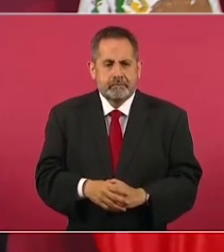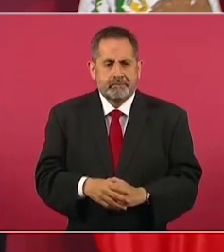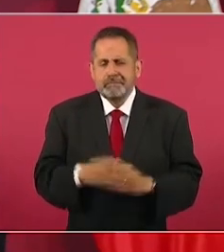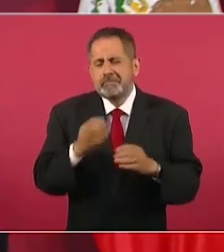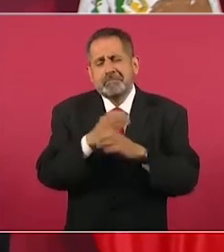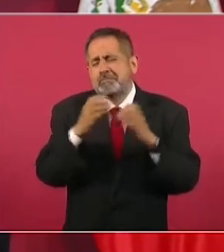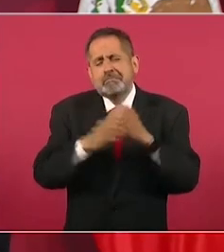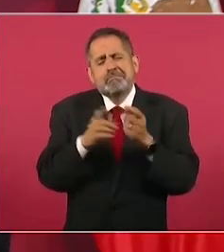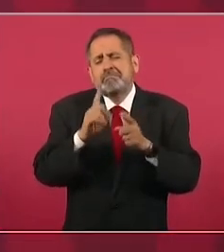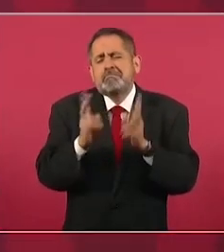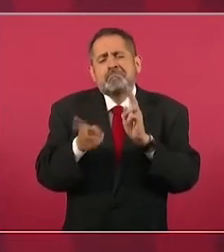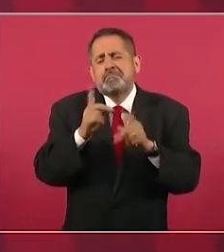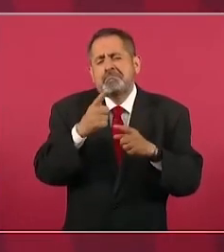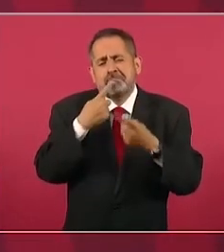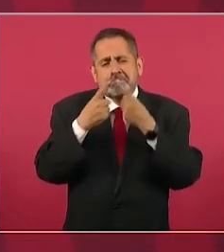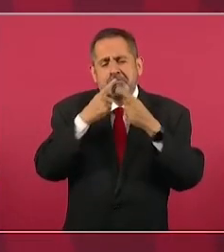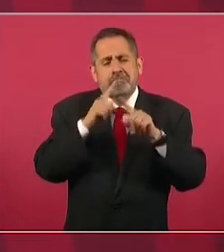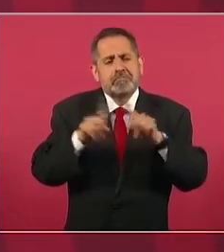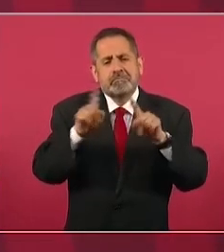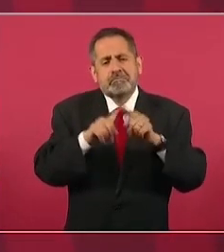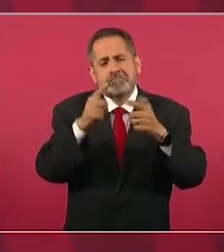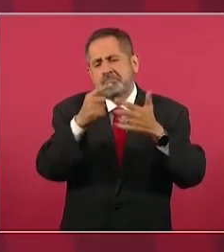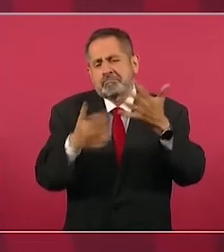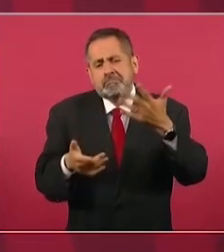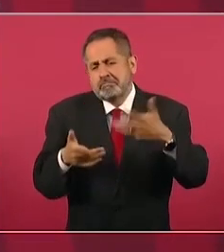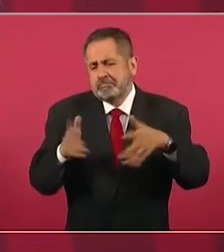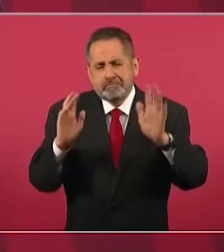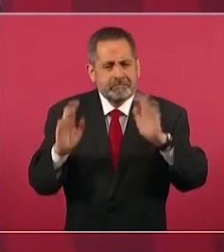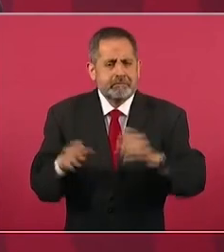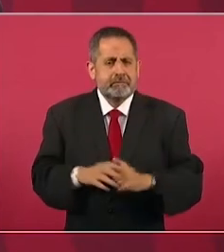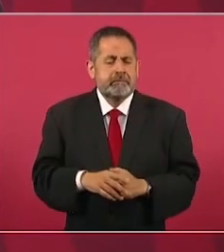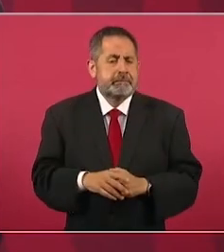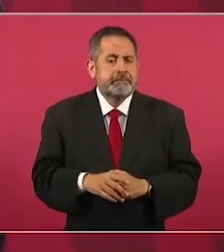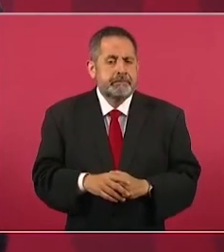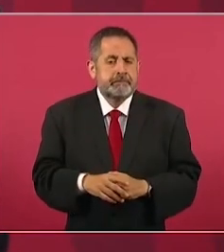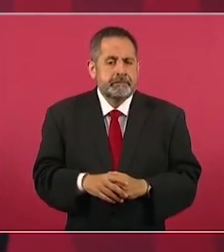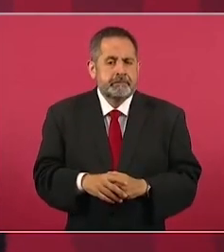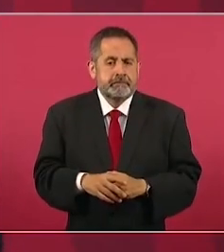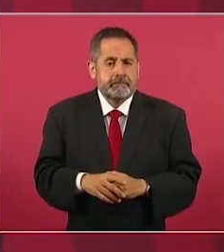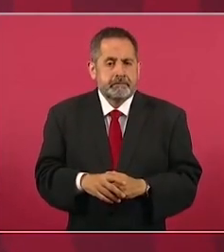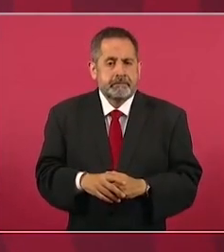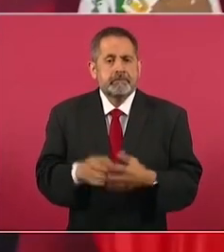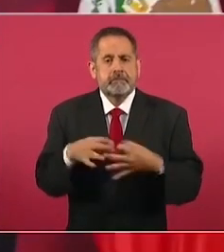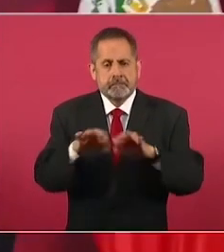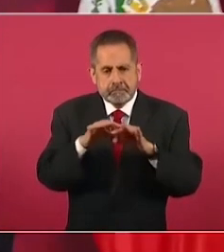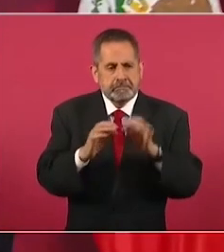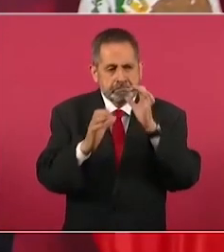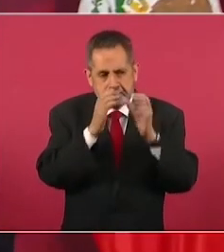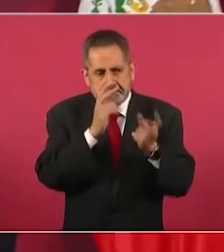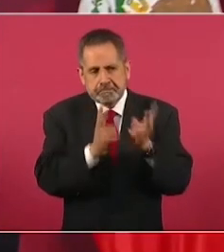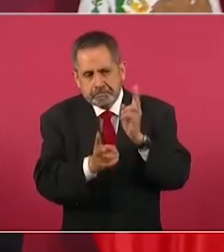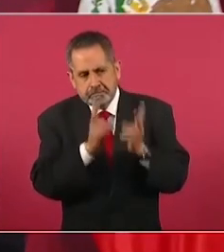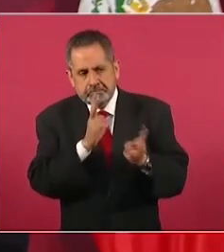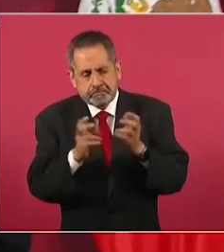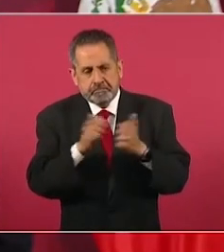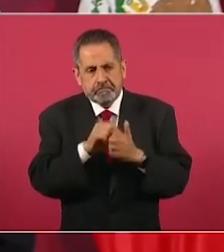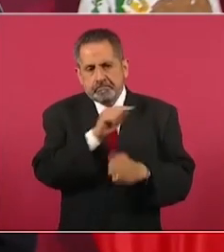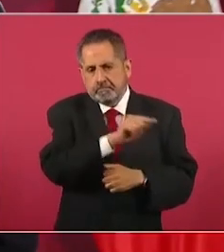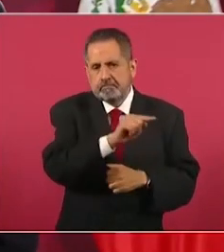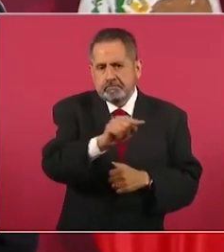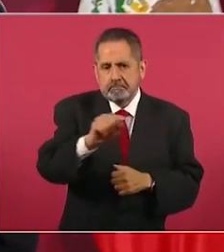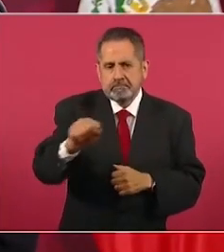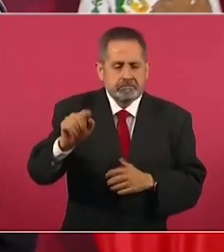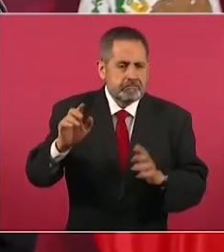sobre muchos temas. Es importante conversar